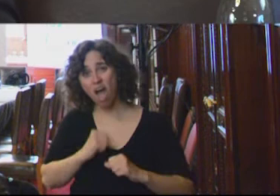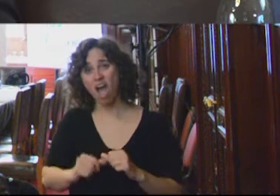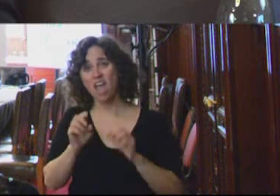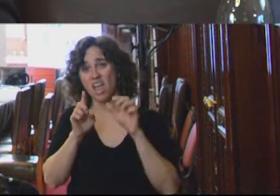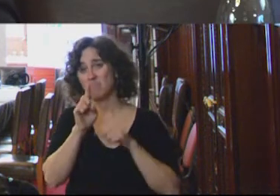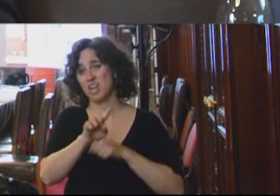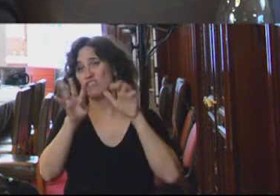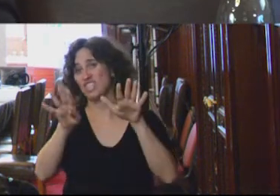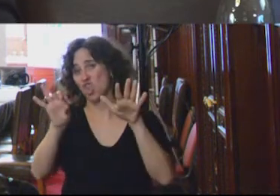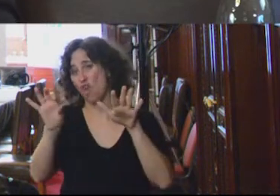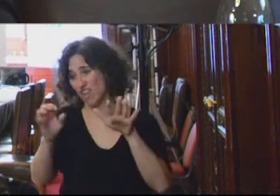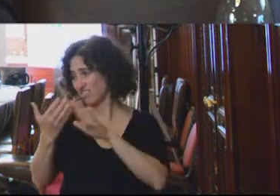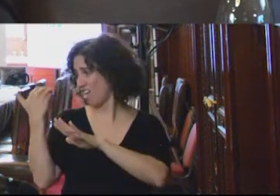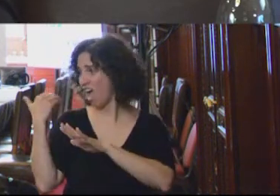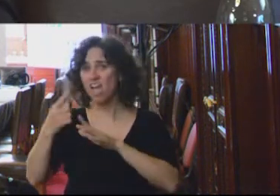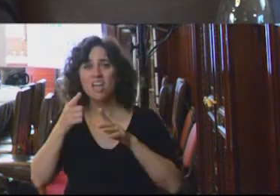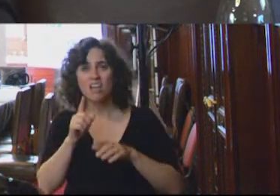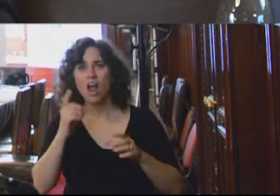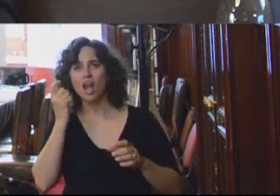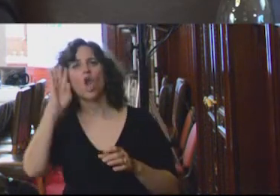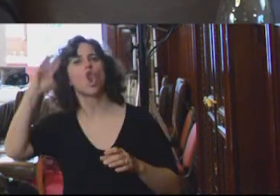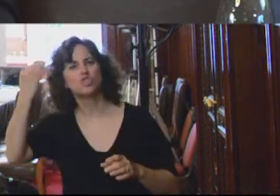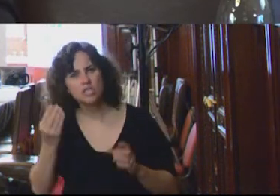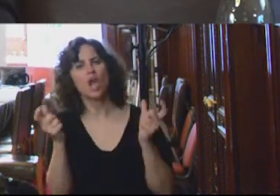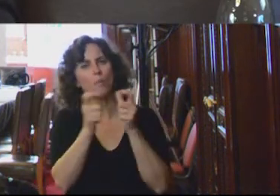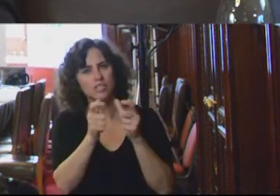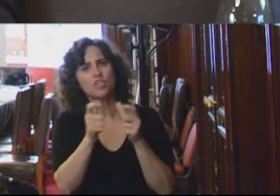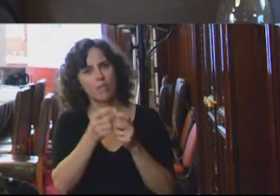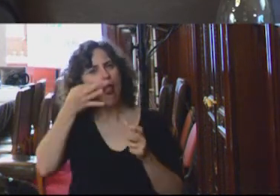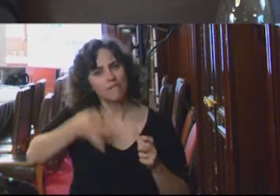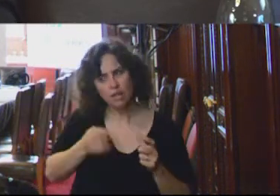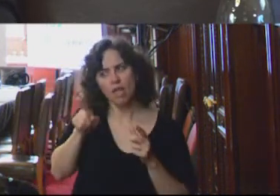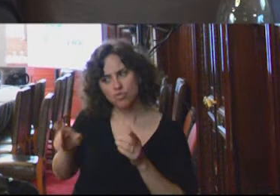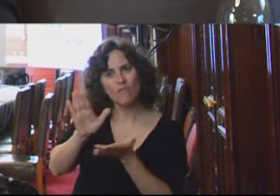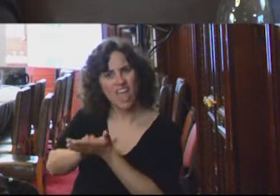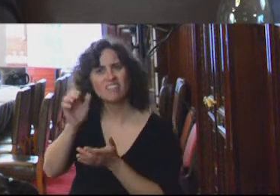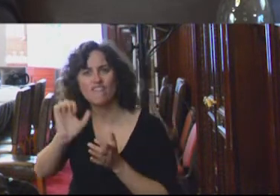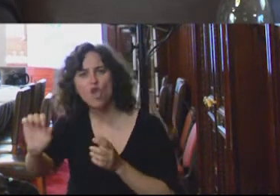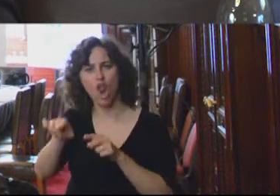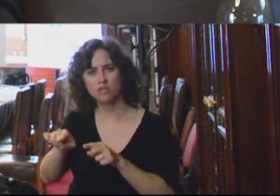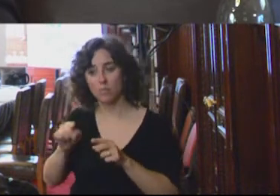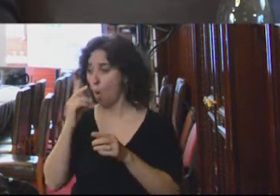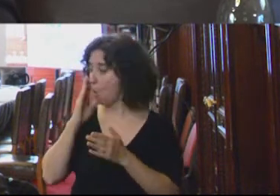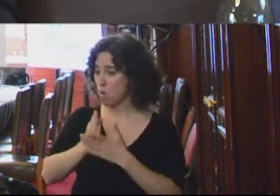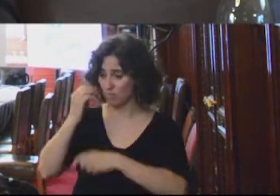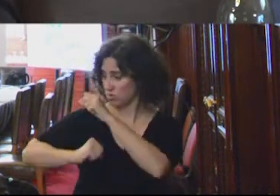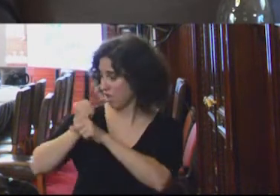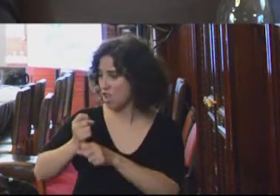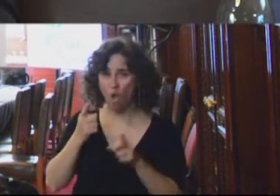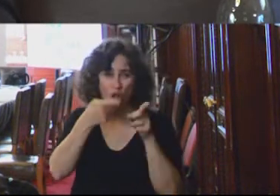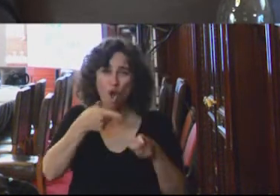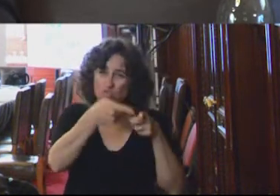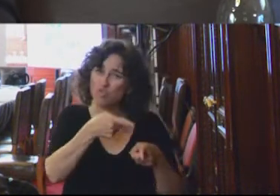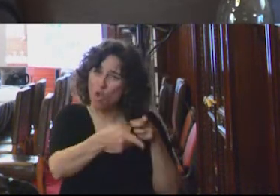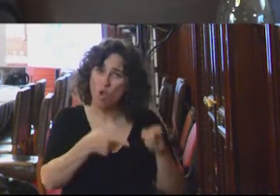esta situación reconocida por la Comisión de la Verdad, que durante los últimos 10 años ha sido acosado al punto de llevarlo a la cárcel